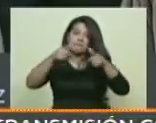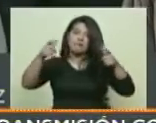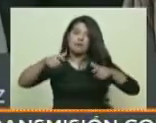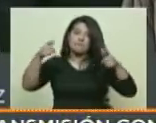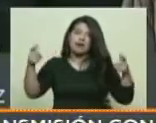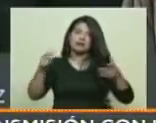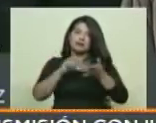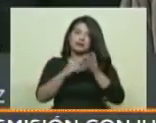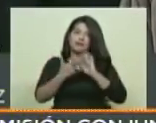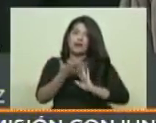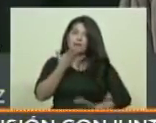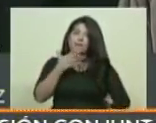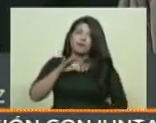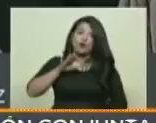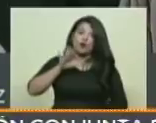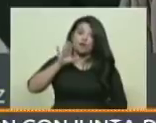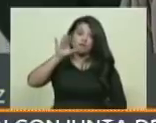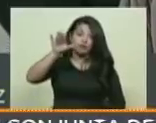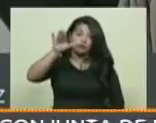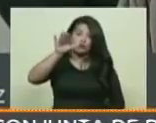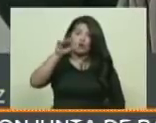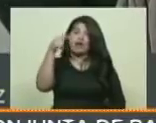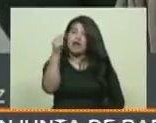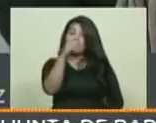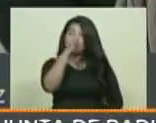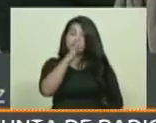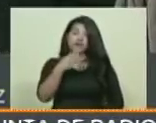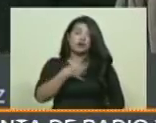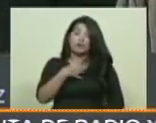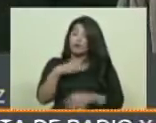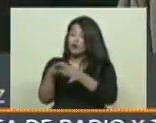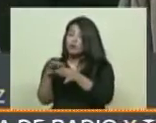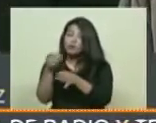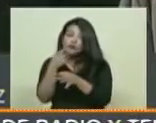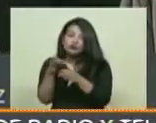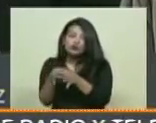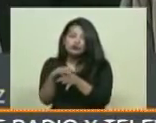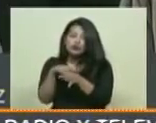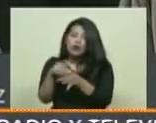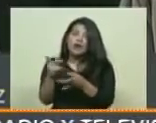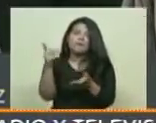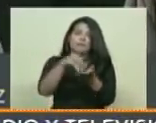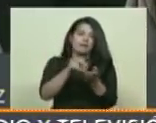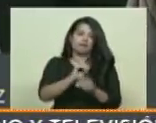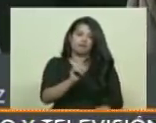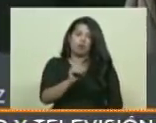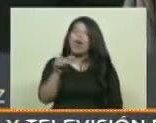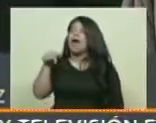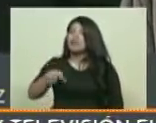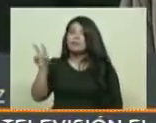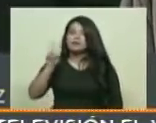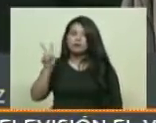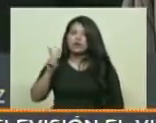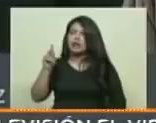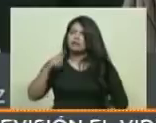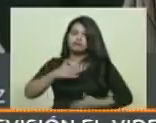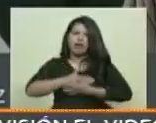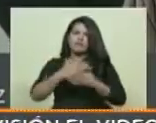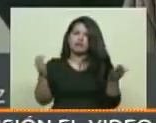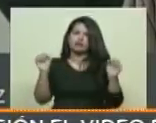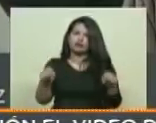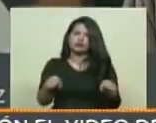para futuro impediría que algún partido pequeño, cosa que en Venezuela, en el sistema plural de partidos